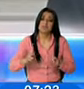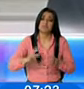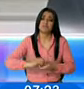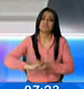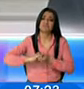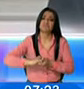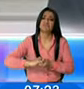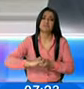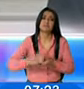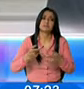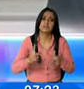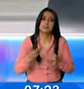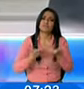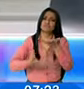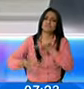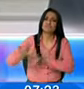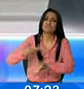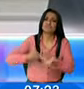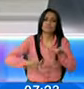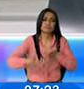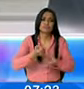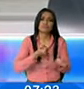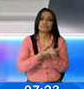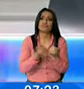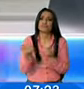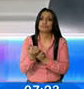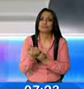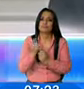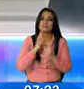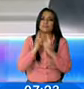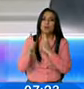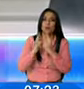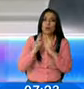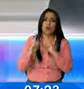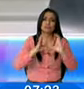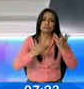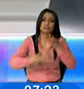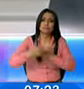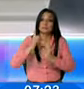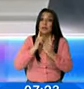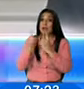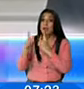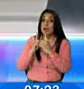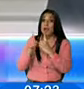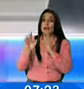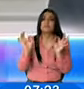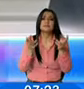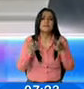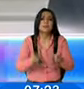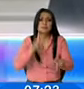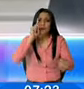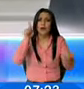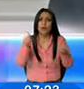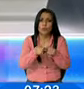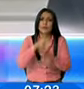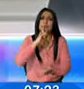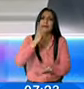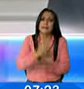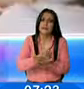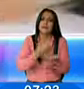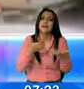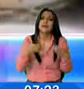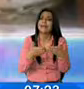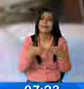también vamos a tender puentes, vamos a trabajar en conjunto, vamos a dialogar también, y no solo a dialogar, sino que queremos realmente trabajar en